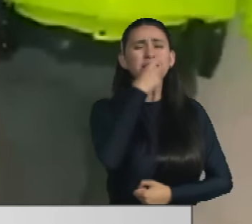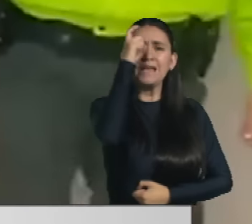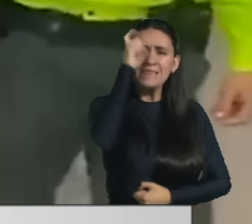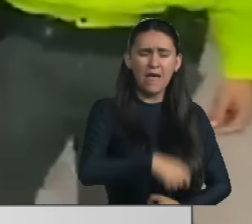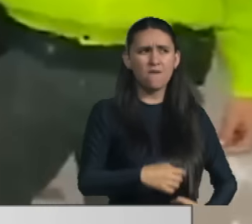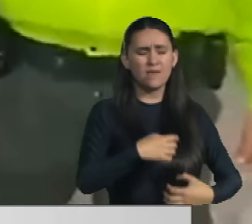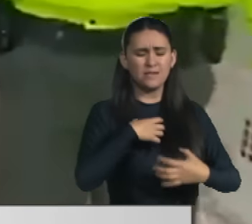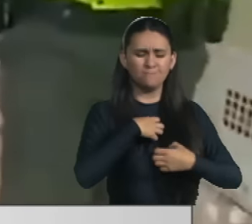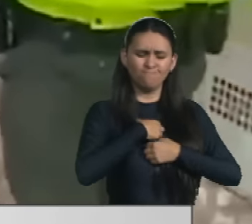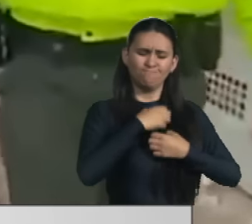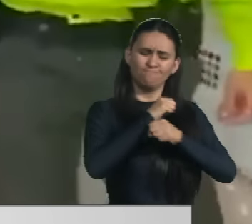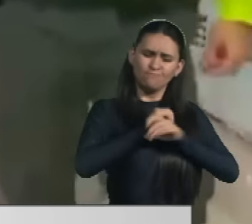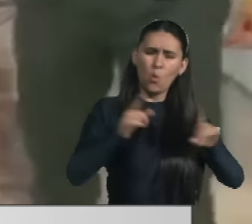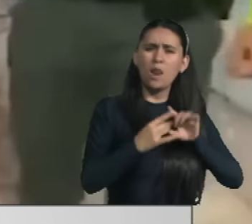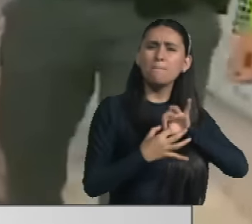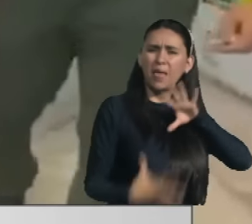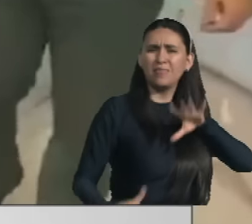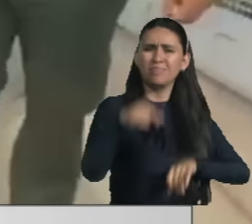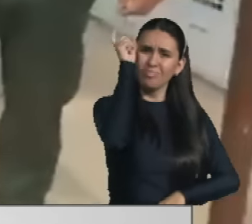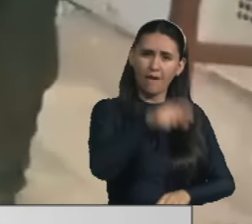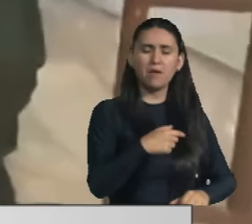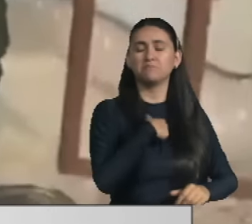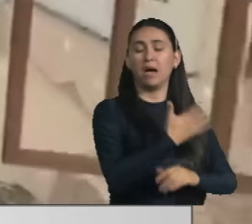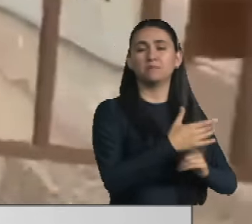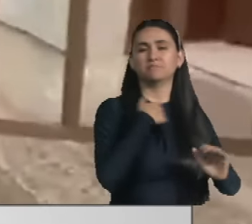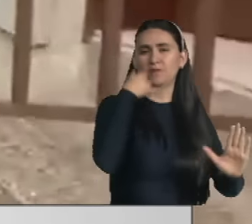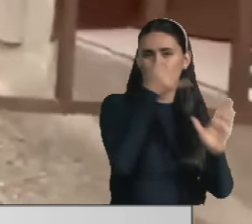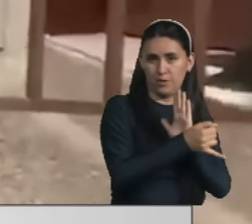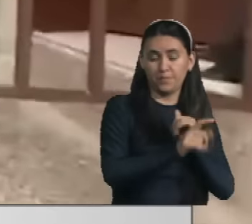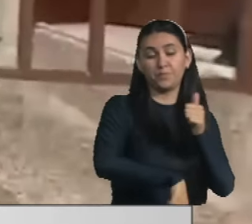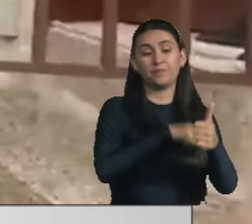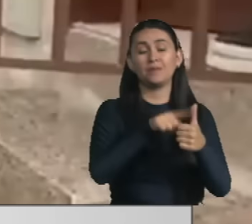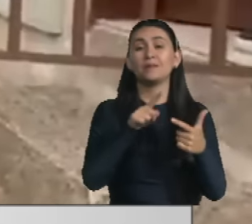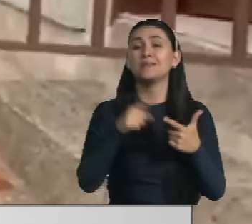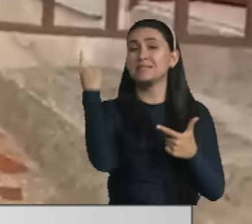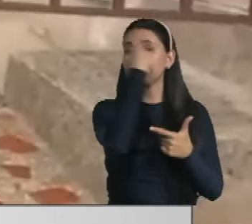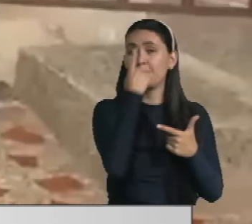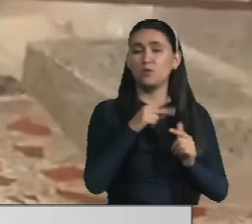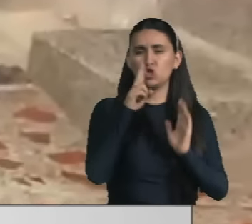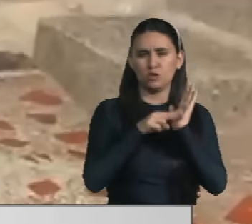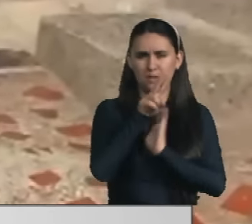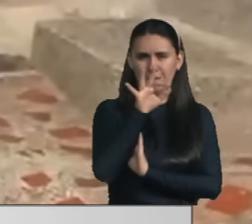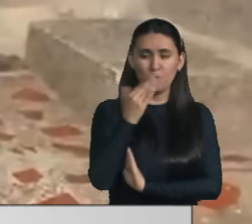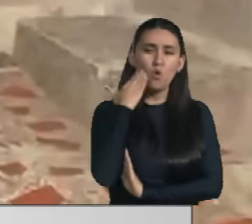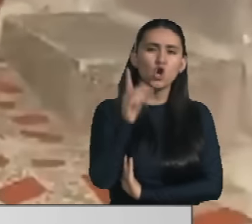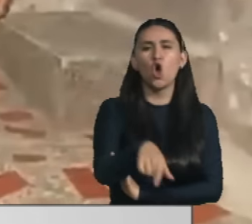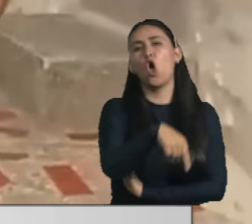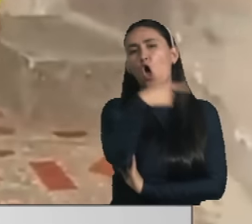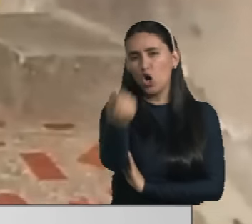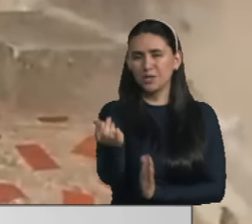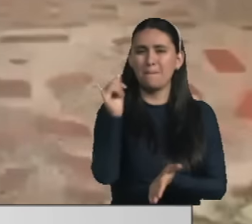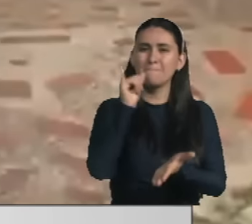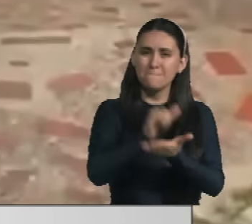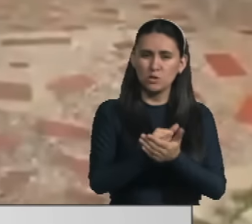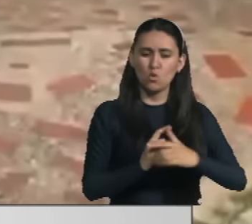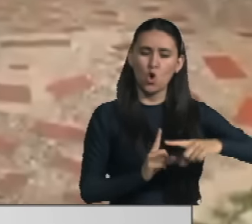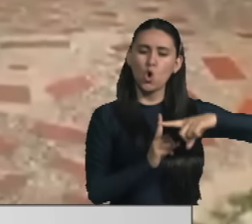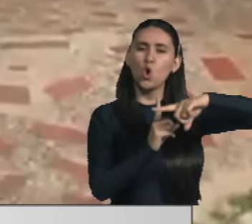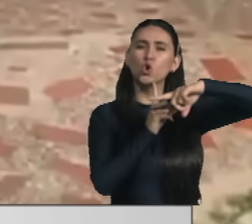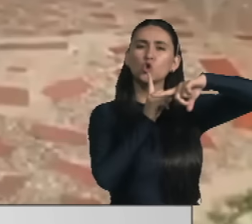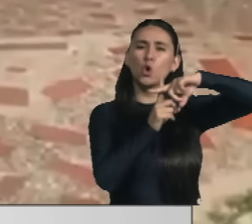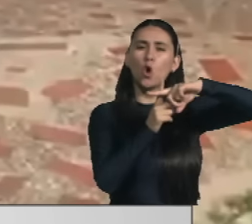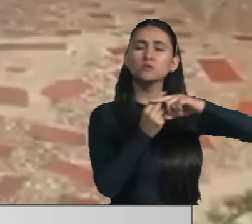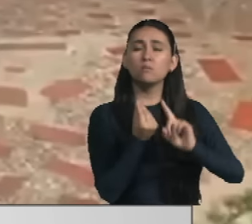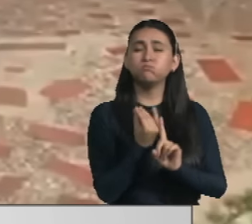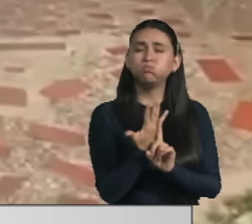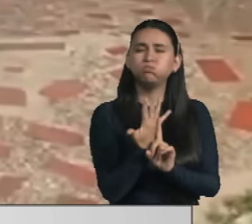accedió sexualmente. El segundo caso ocurrió en septiembre de 2023. Convenció a otra mujer, encendió una cruz con alcohol y